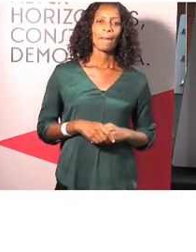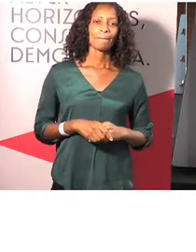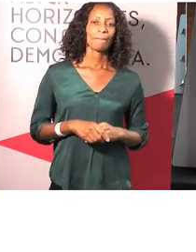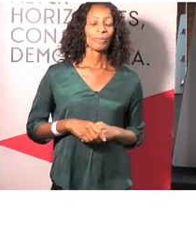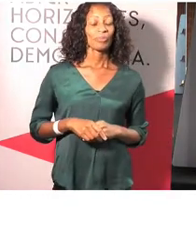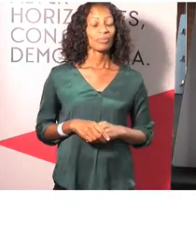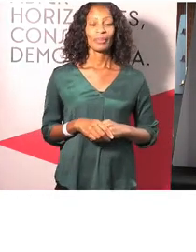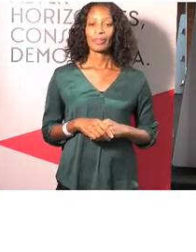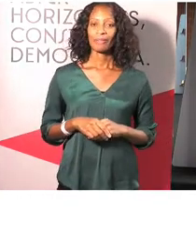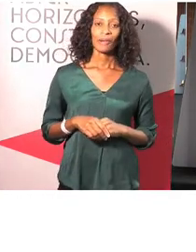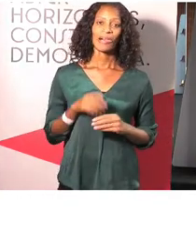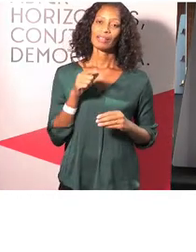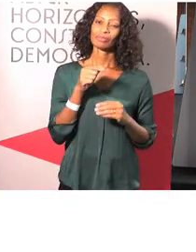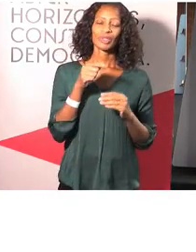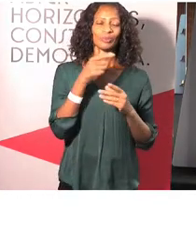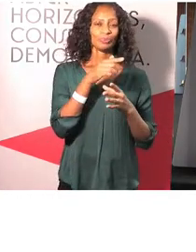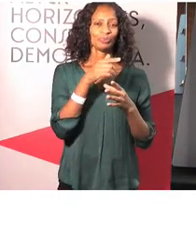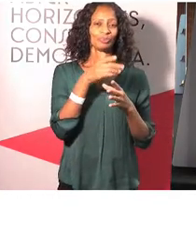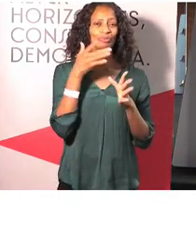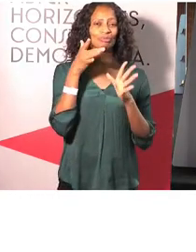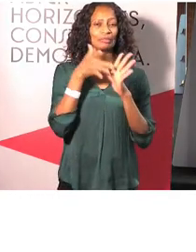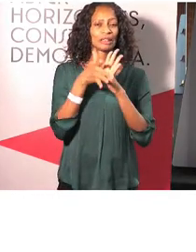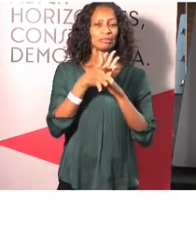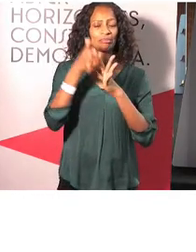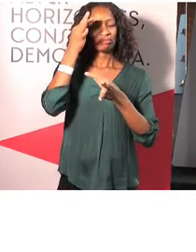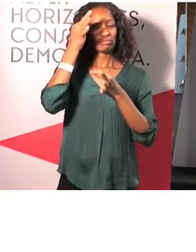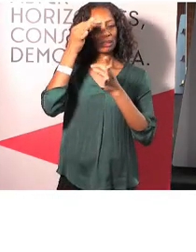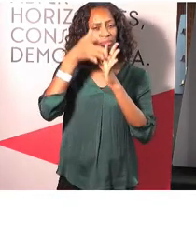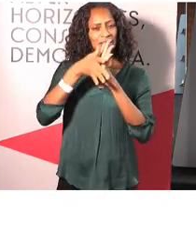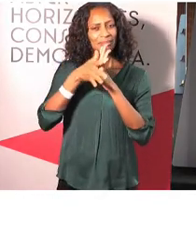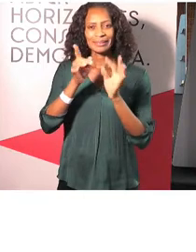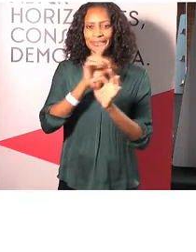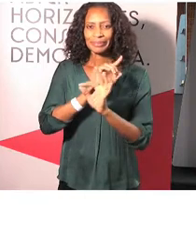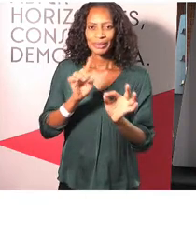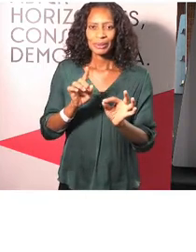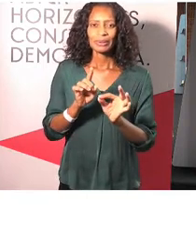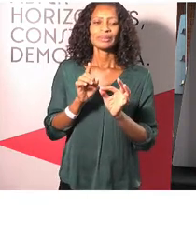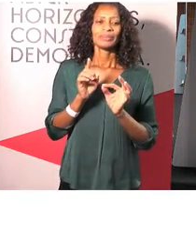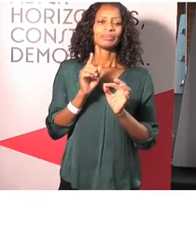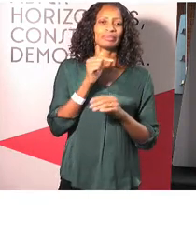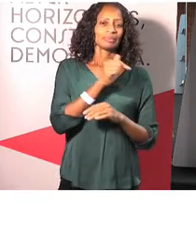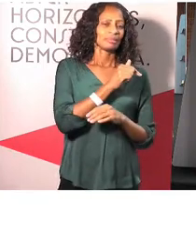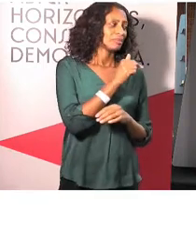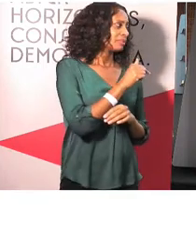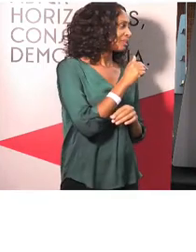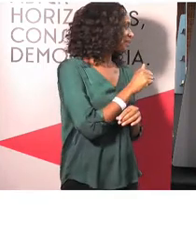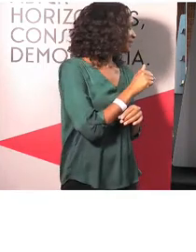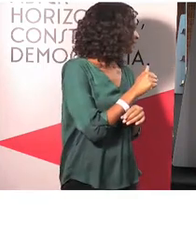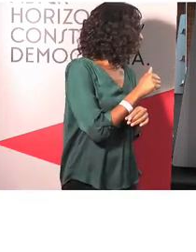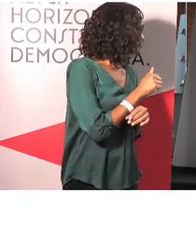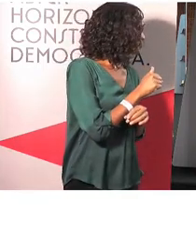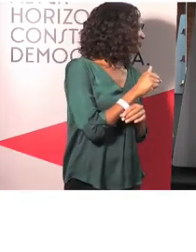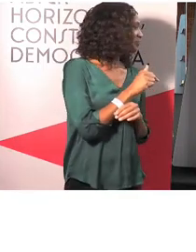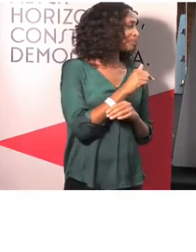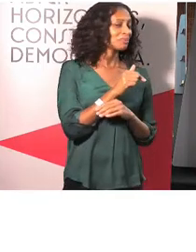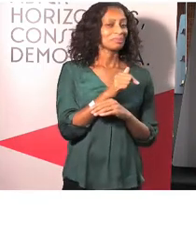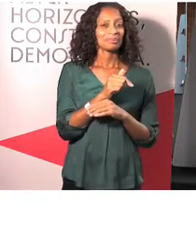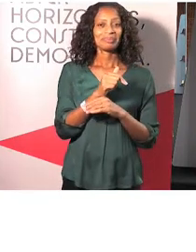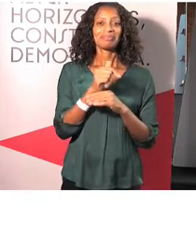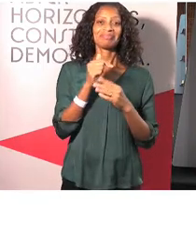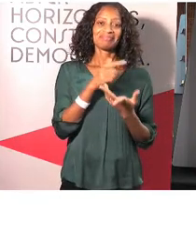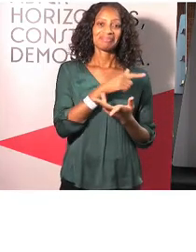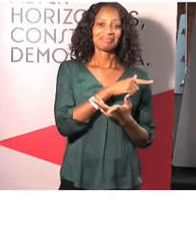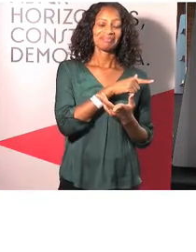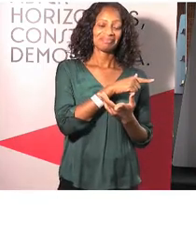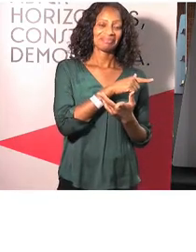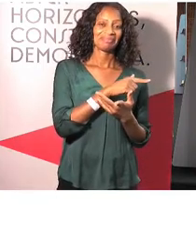Esto es un, no lo voy a explicar en detalle, pero es un artículo que precisamente Etzrein, Azkai me recordó